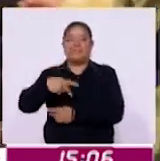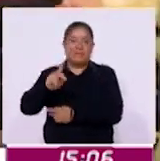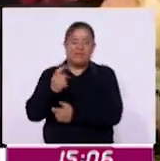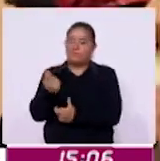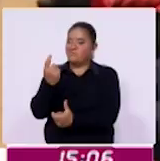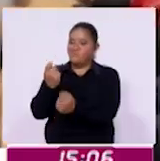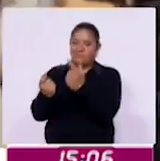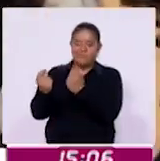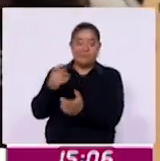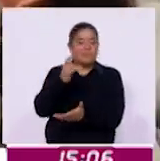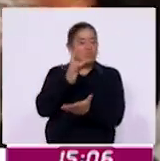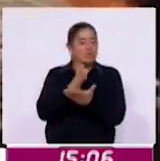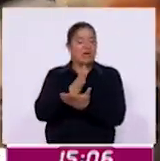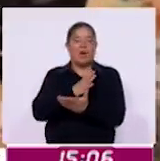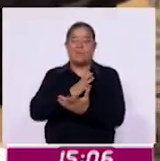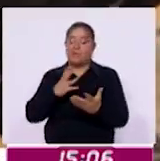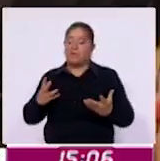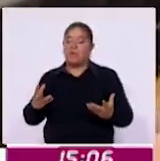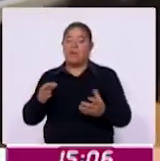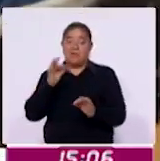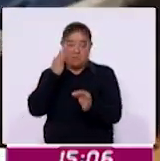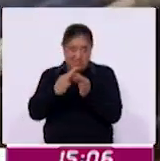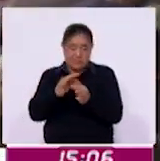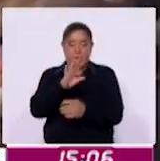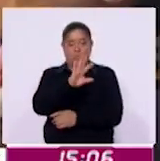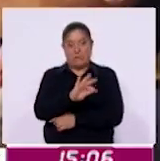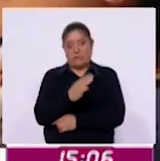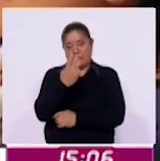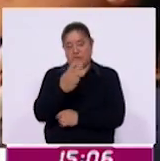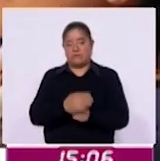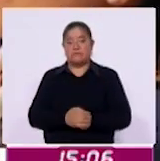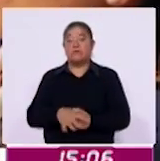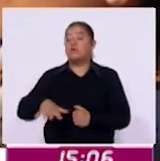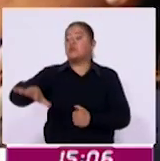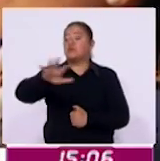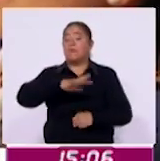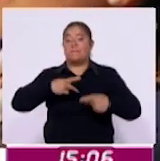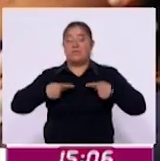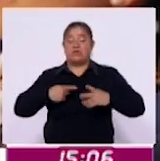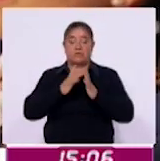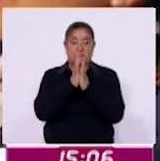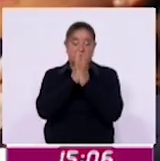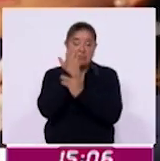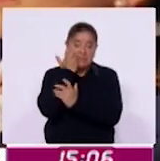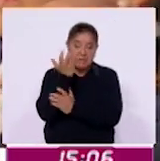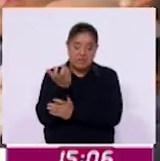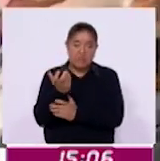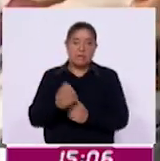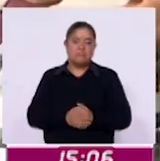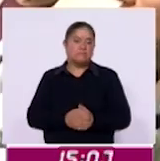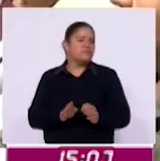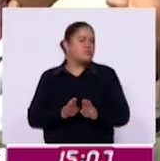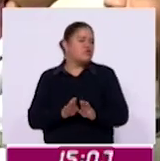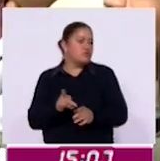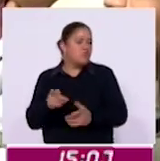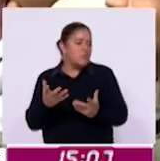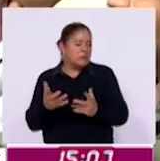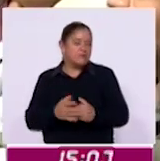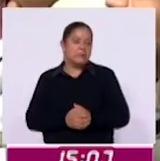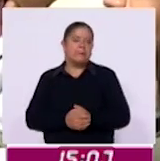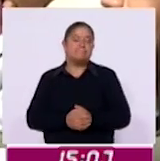algunos detalles solo se pudieron concretar 43. La ciudadanía que desee participar, ¿cómo lo puede hacer y a dónde se puede